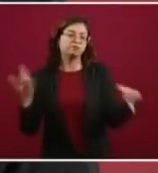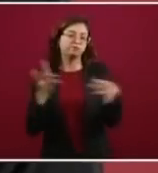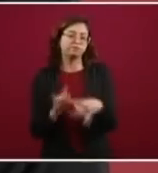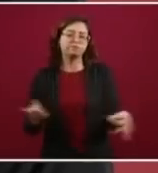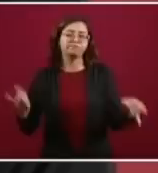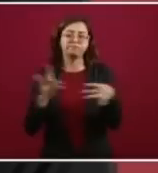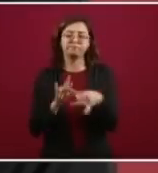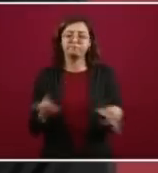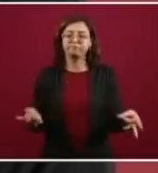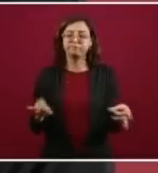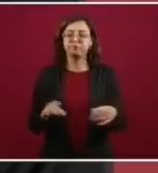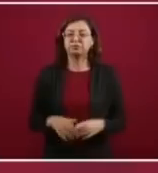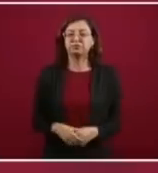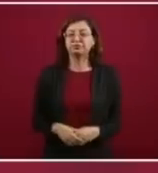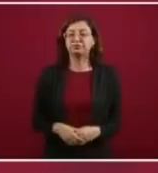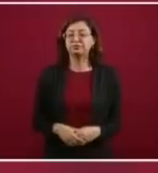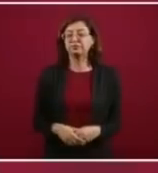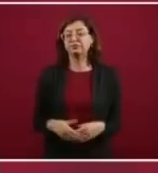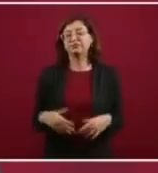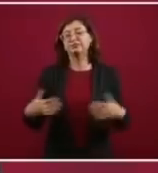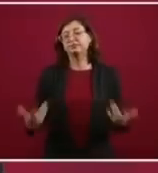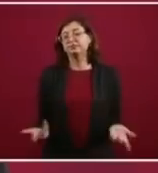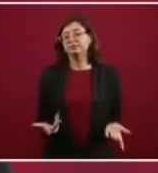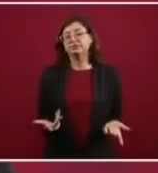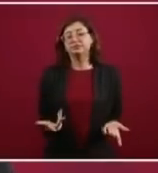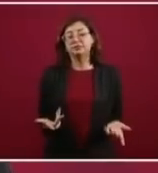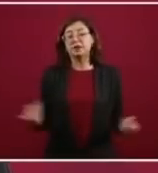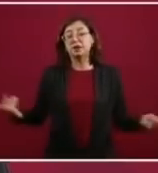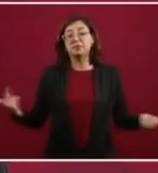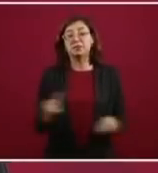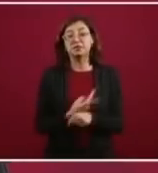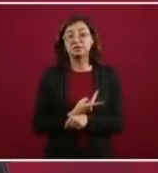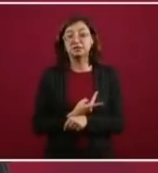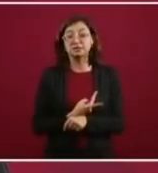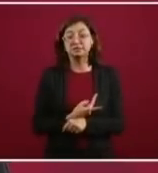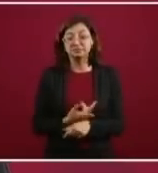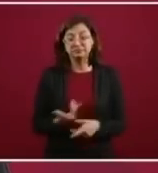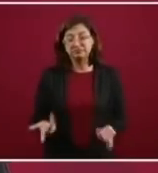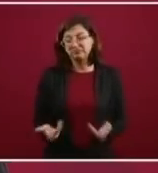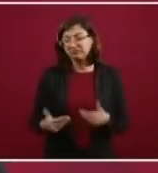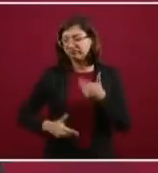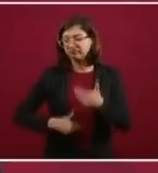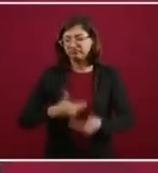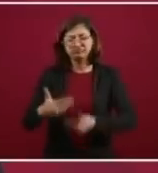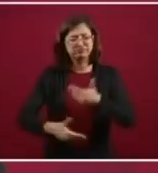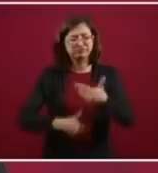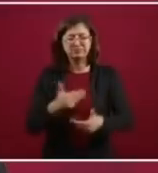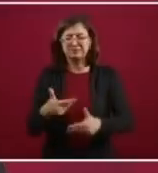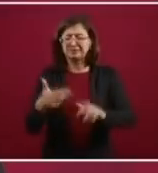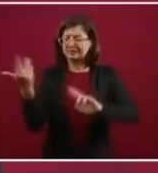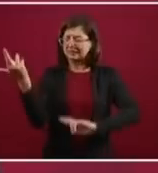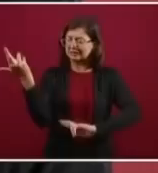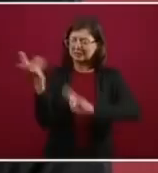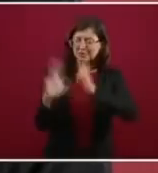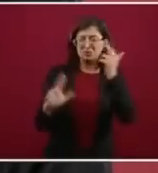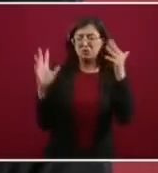Y así la revolución no pudo con la corrupción.